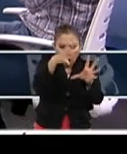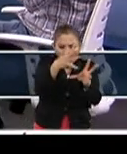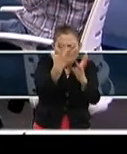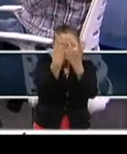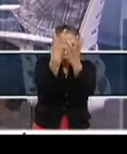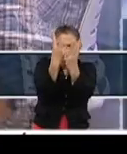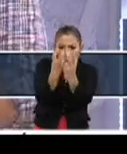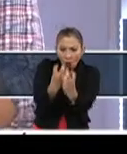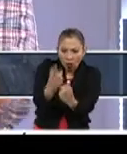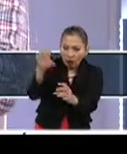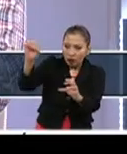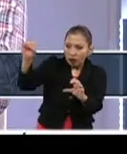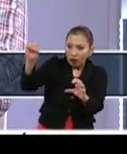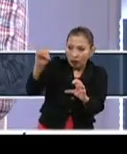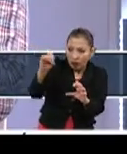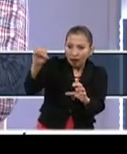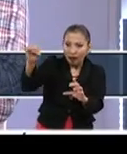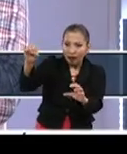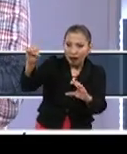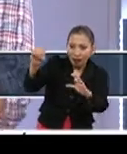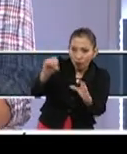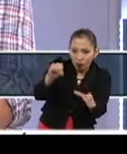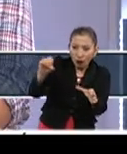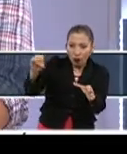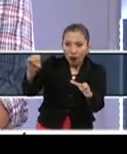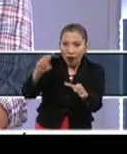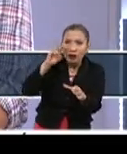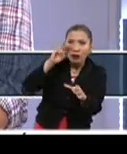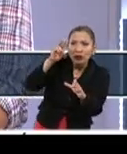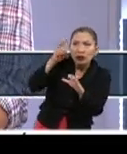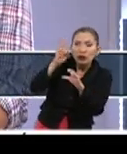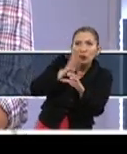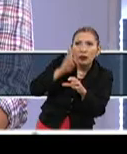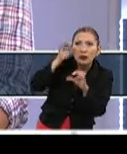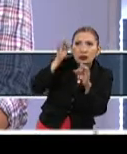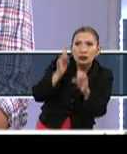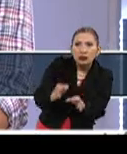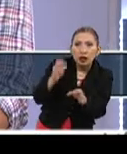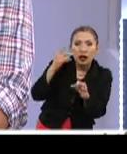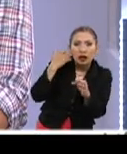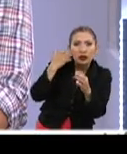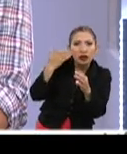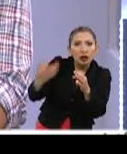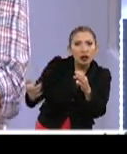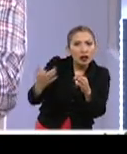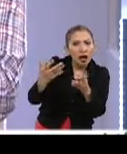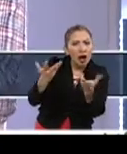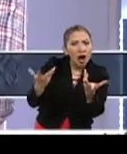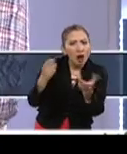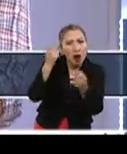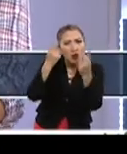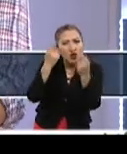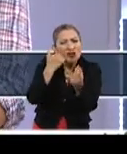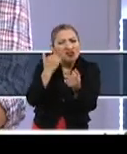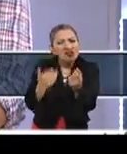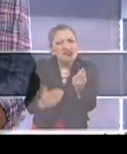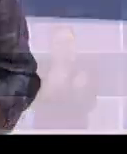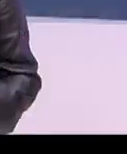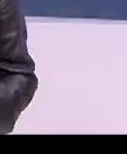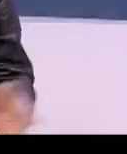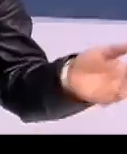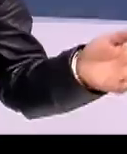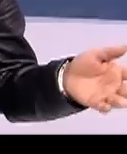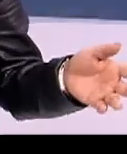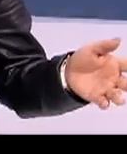atracción gravitacional. Y entonces es justamente ahí donde podemos nosotros comprobar la teoría de la relatividad o algunos defectos de la teoría de la